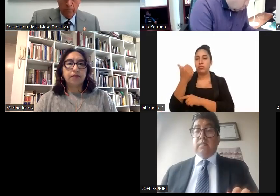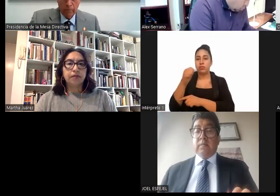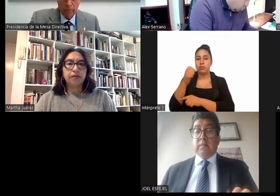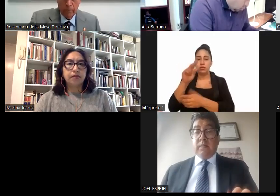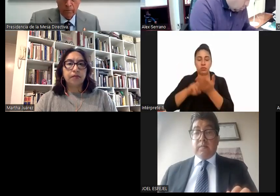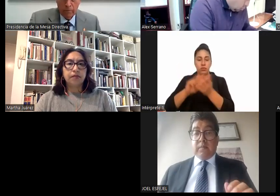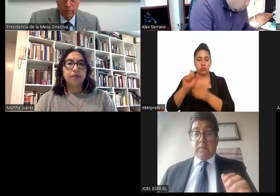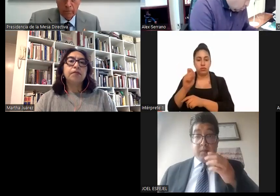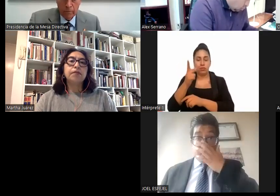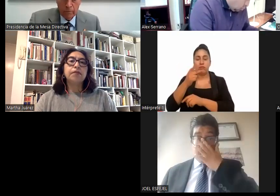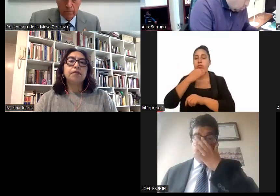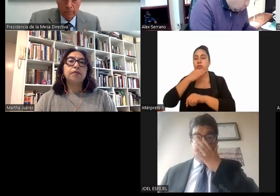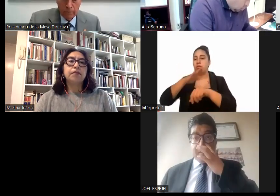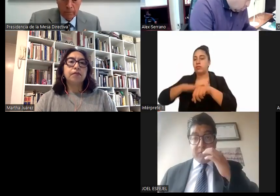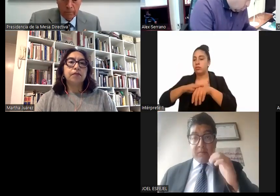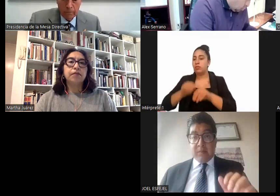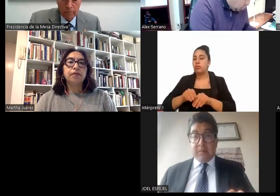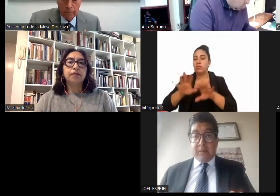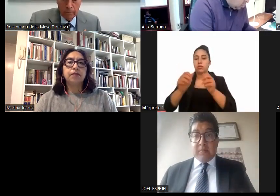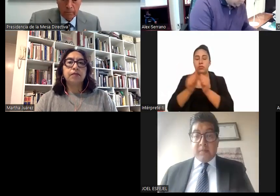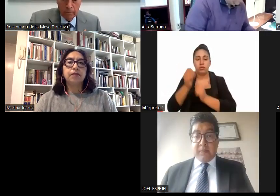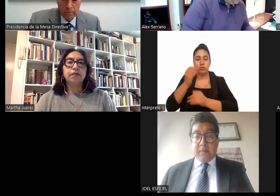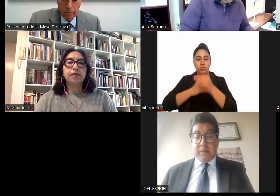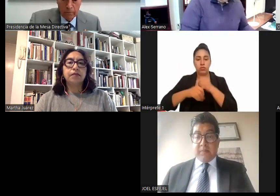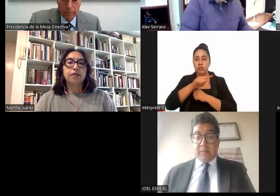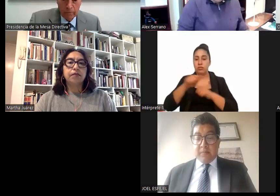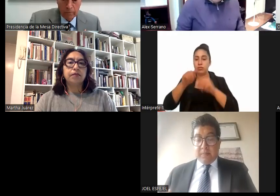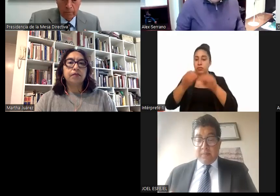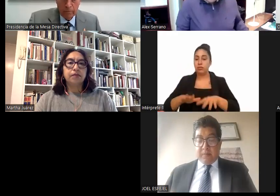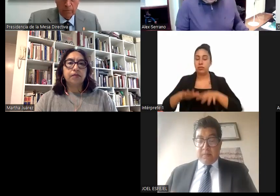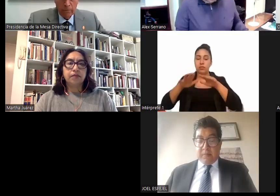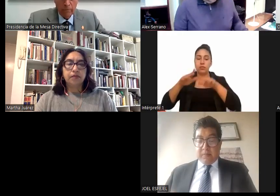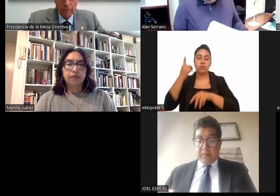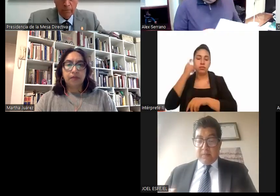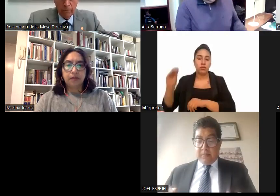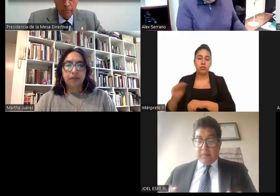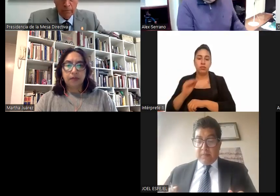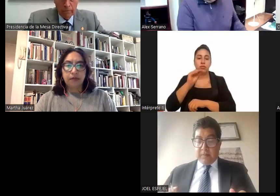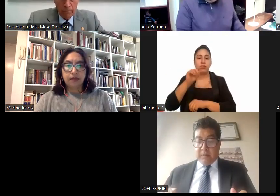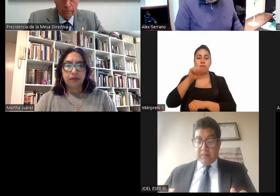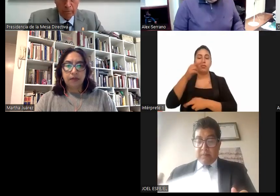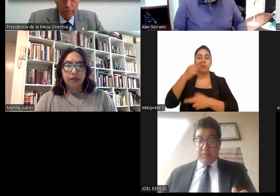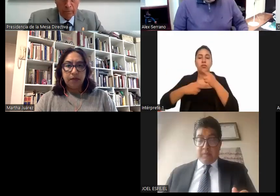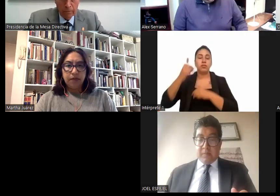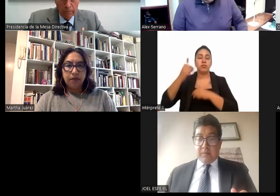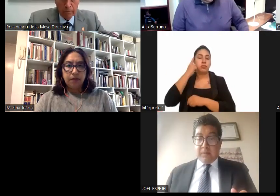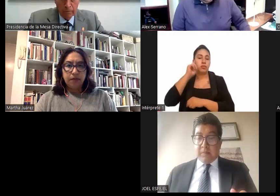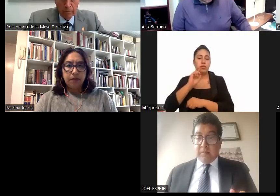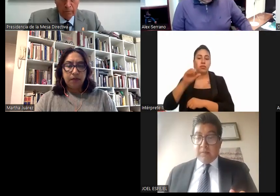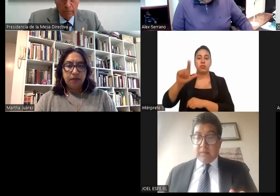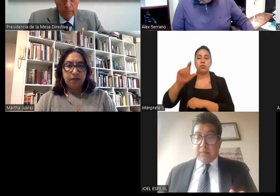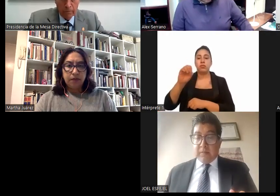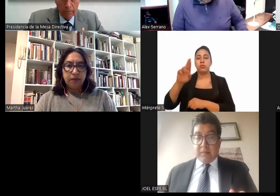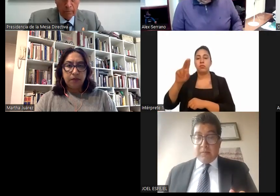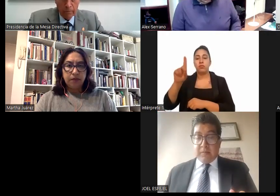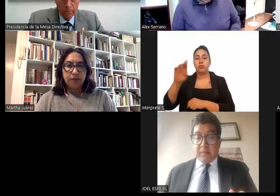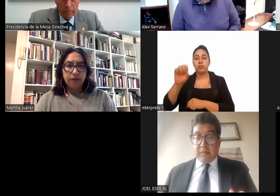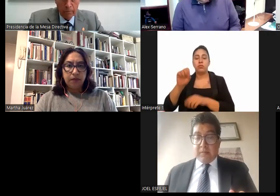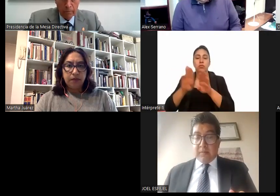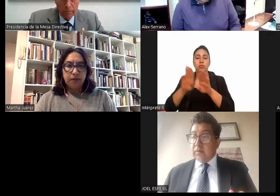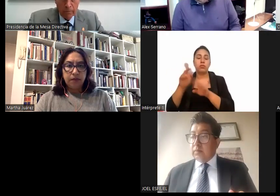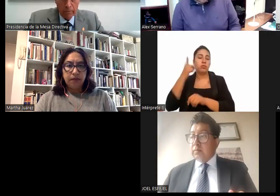se hizo del conocimiento del Pleno de este órgano legislativo la incorporación de la diputada María de Lourdes Paz Reyes a sus actividades